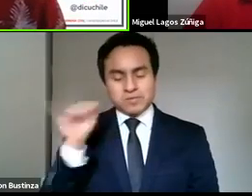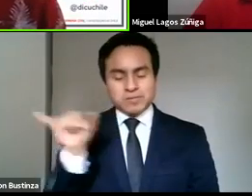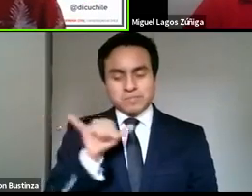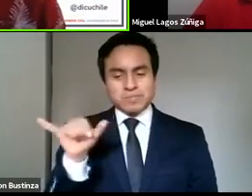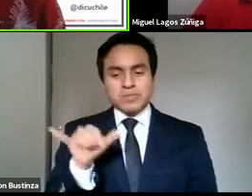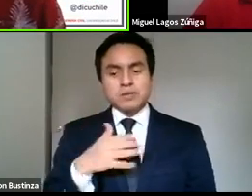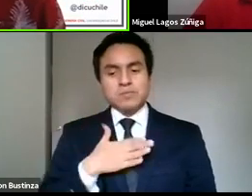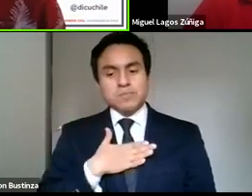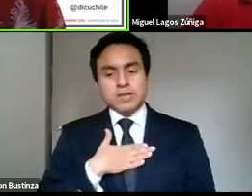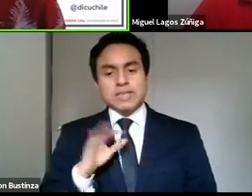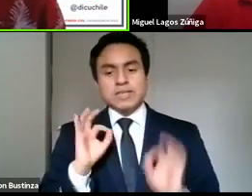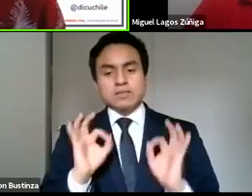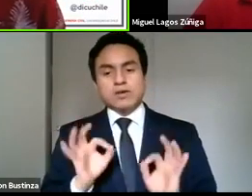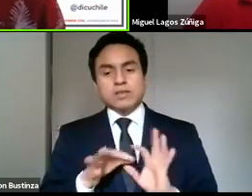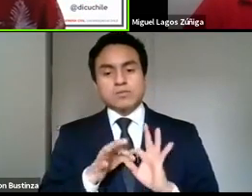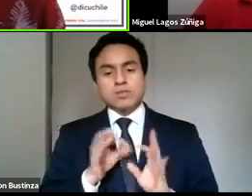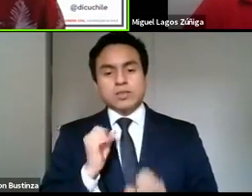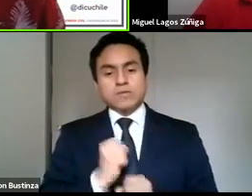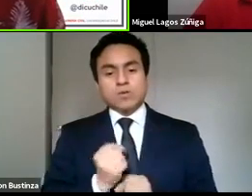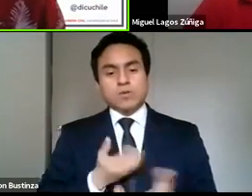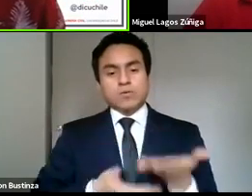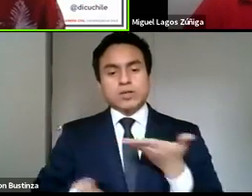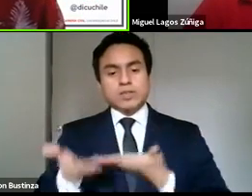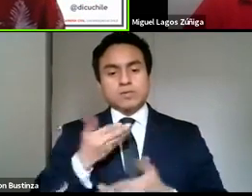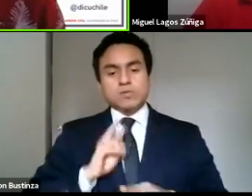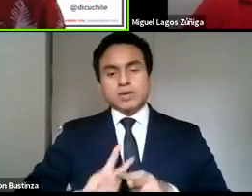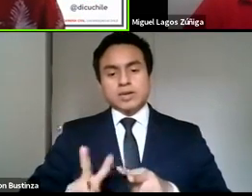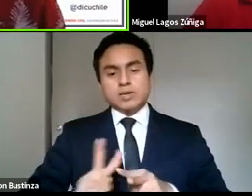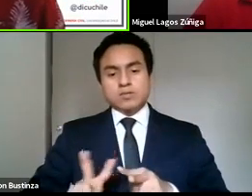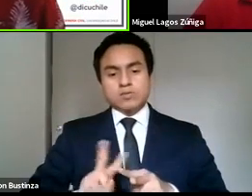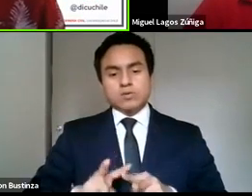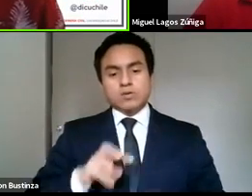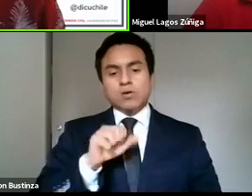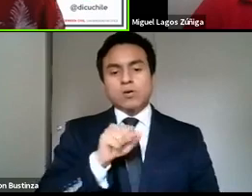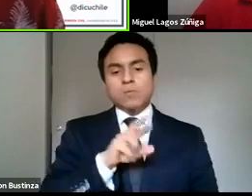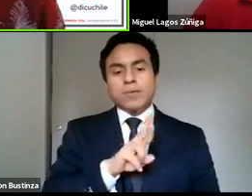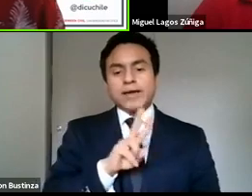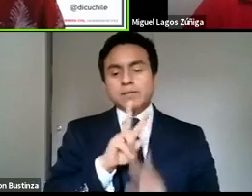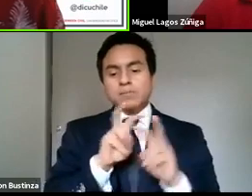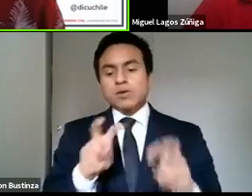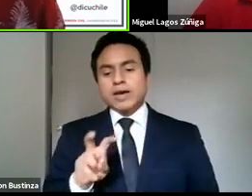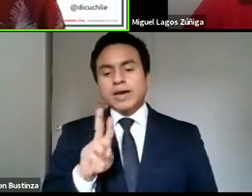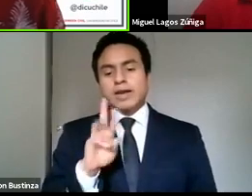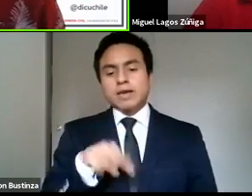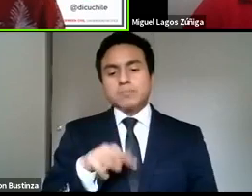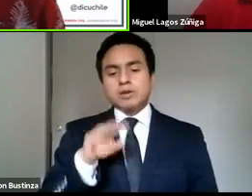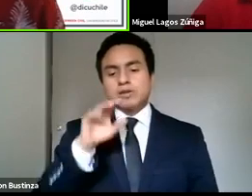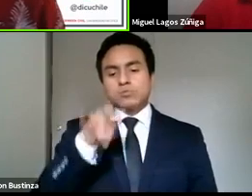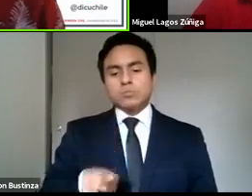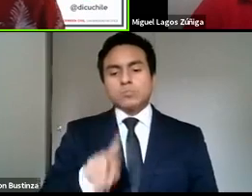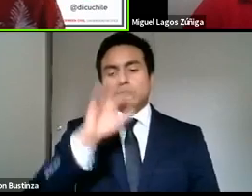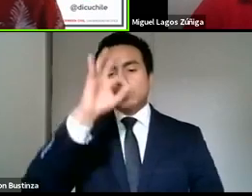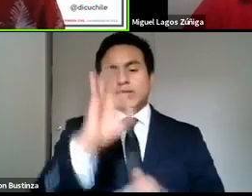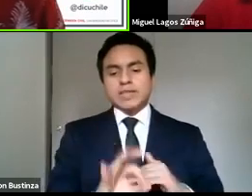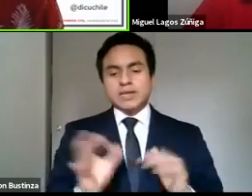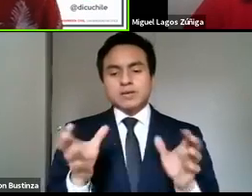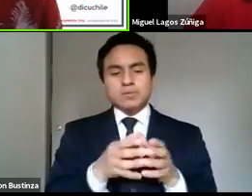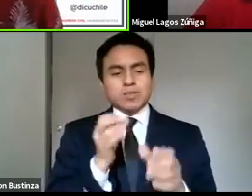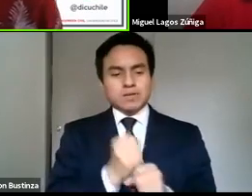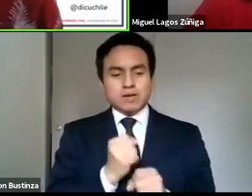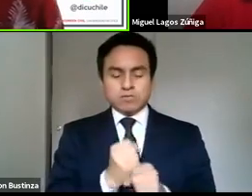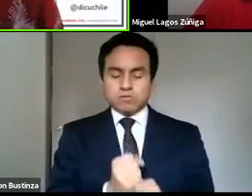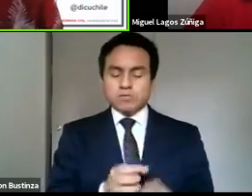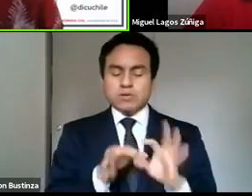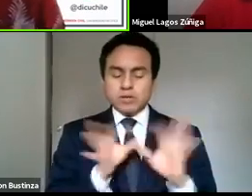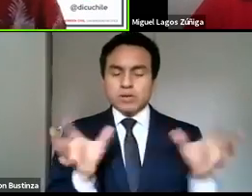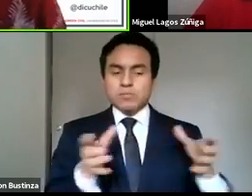Por mi parte, agradezco el trabajo colaborativo realizado con el Par Explora RM Surponiente y a su equipo de trabajo. La verdad es que es bastante el